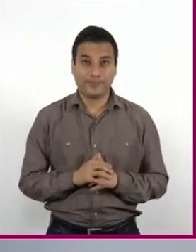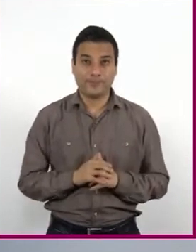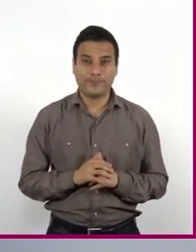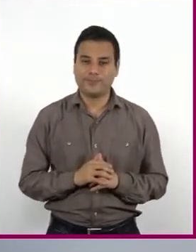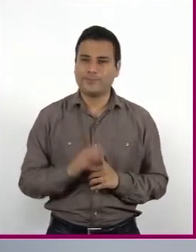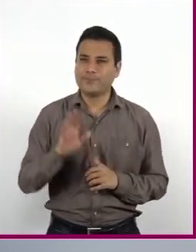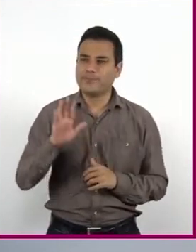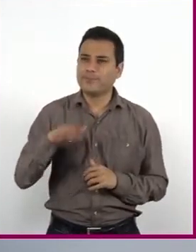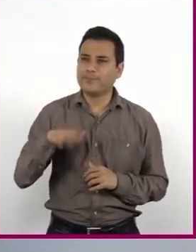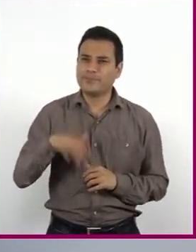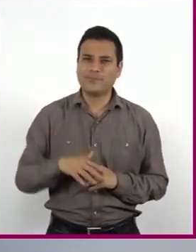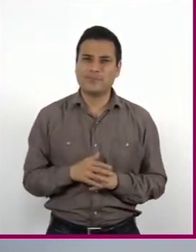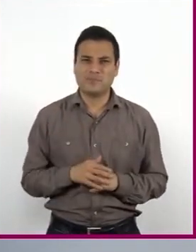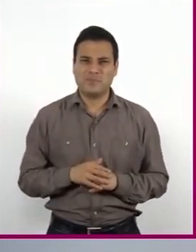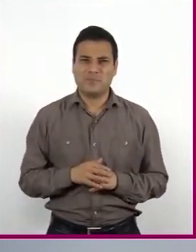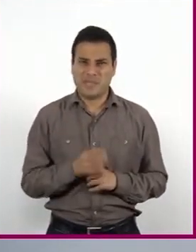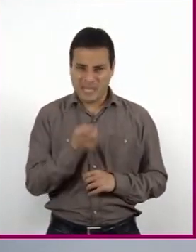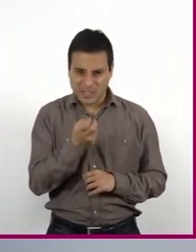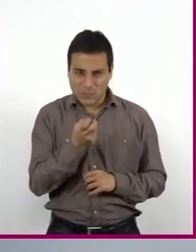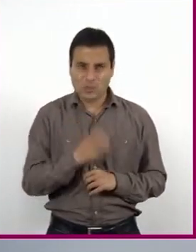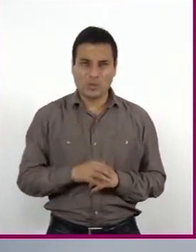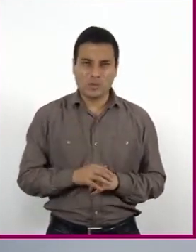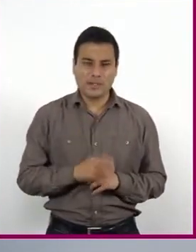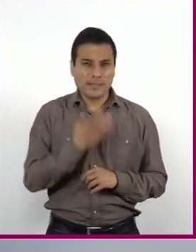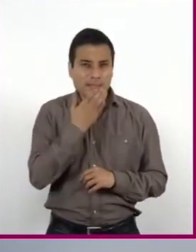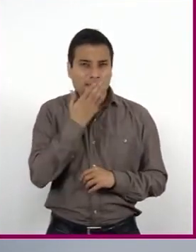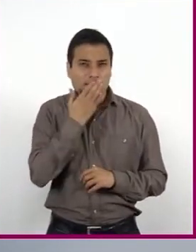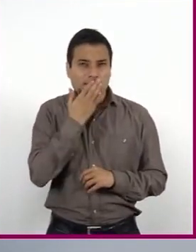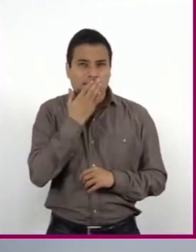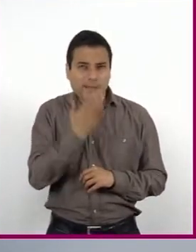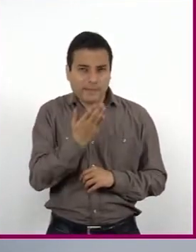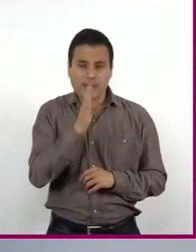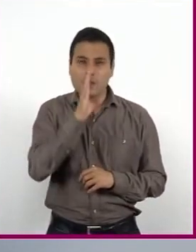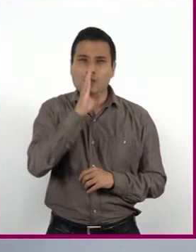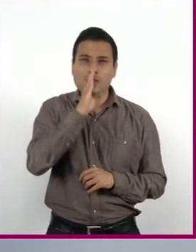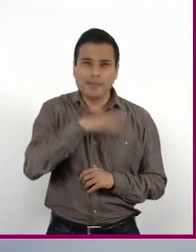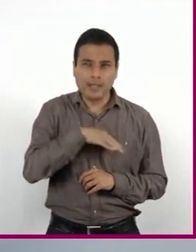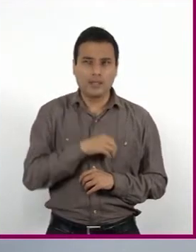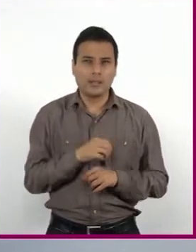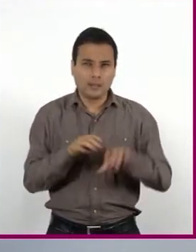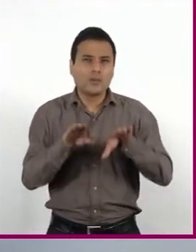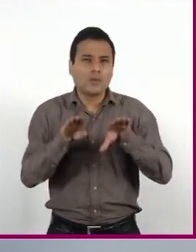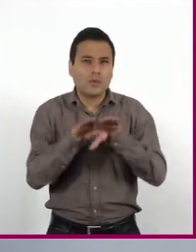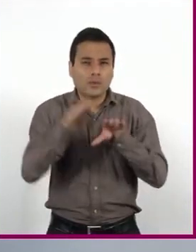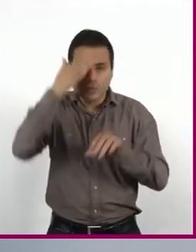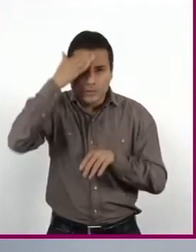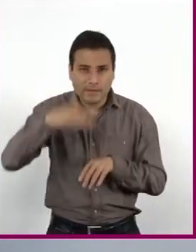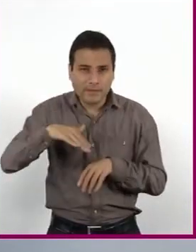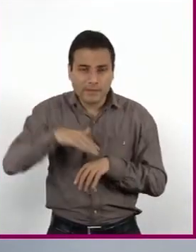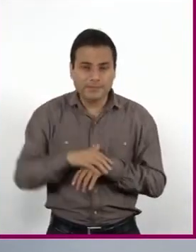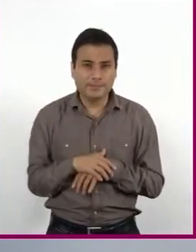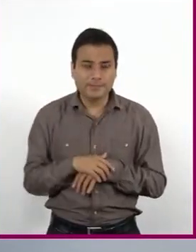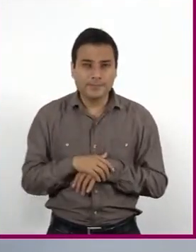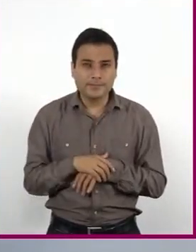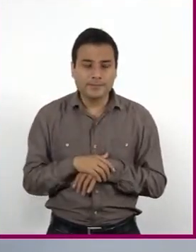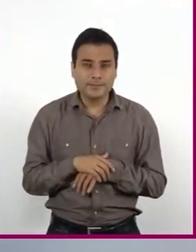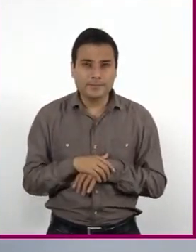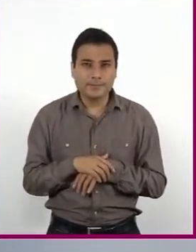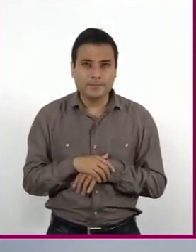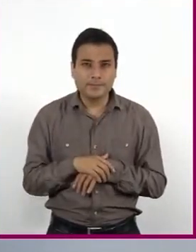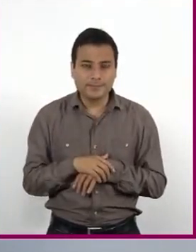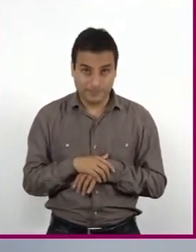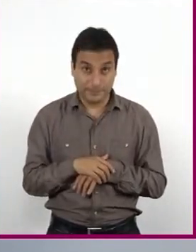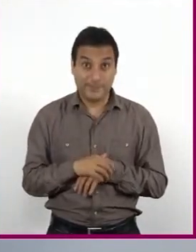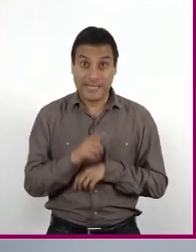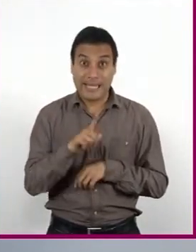Raquel, ¿cómo podemos comprobar que el desarrollo plano corresponde a la caja triangular? Lo que